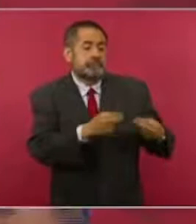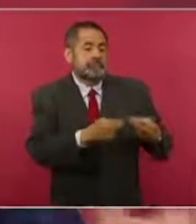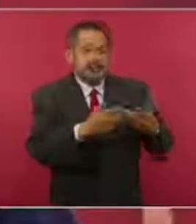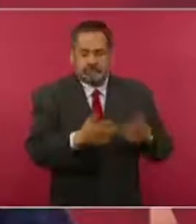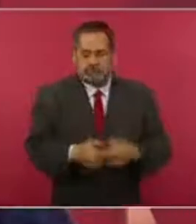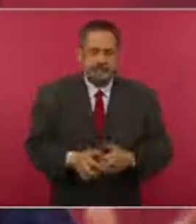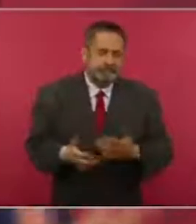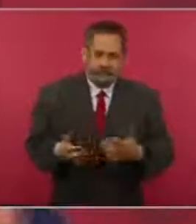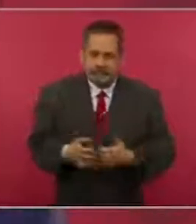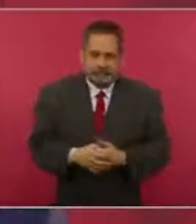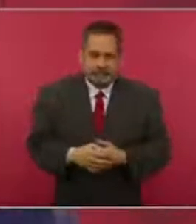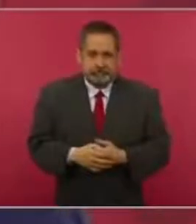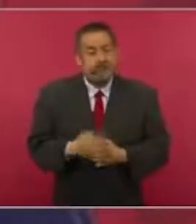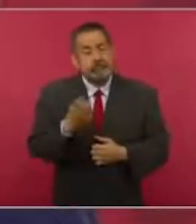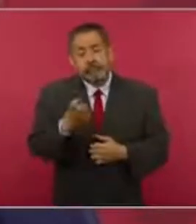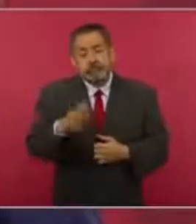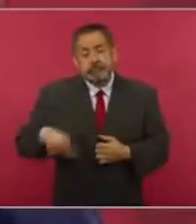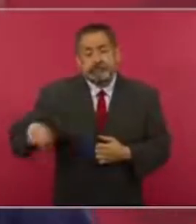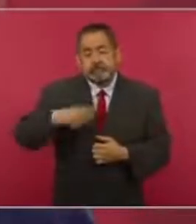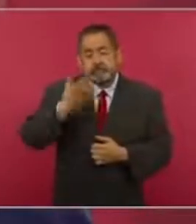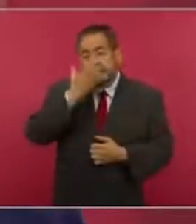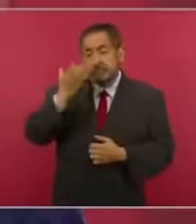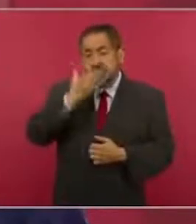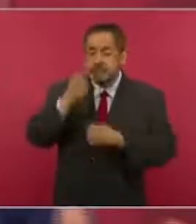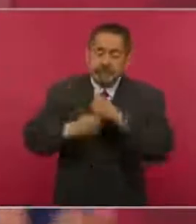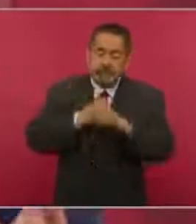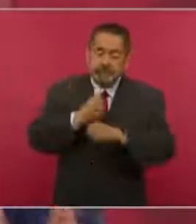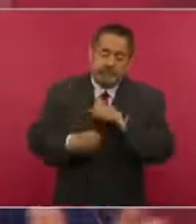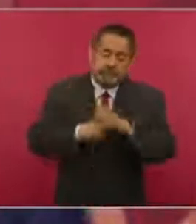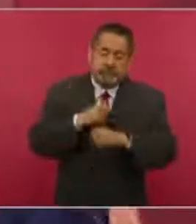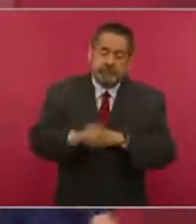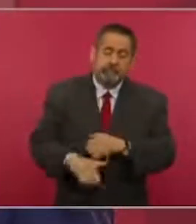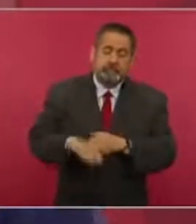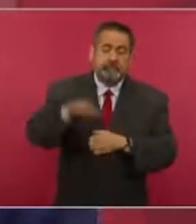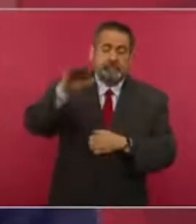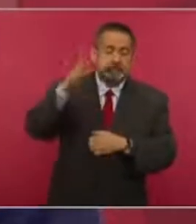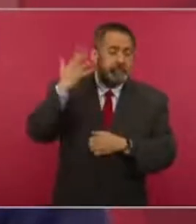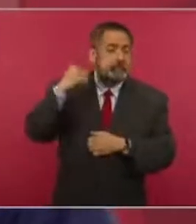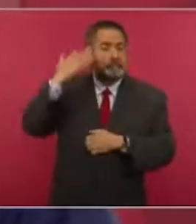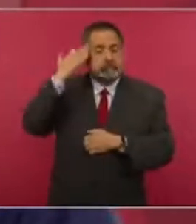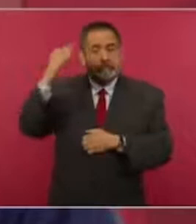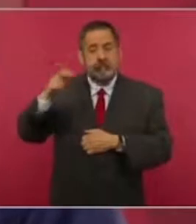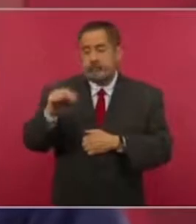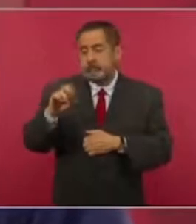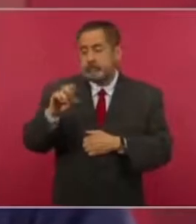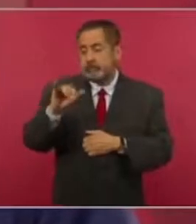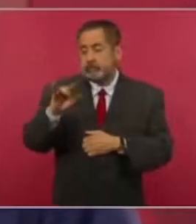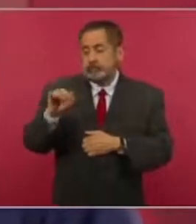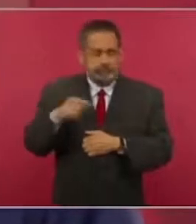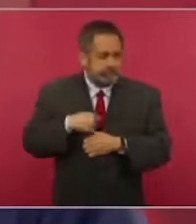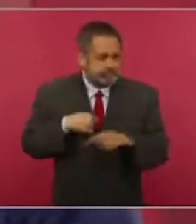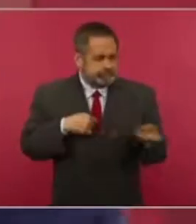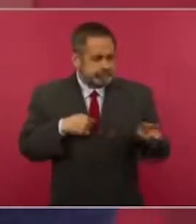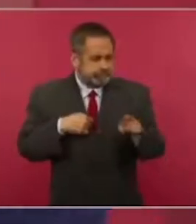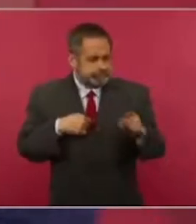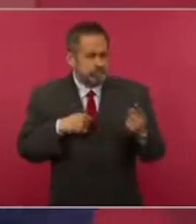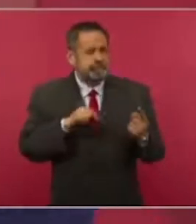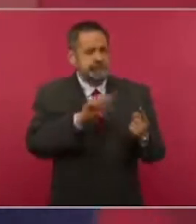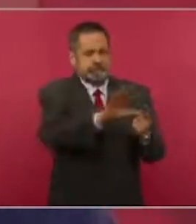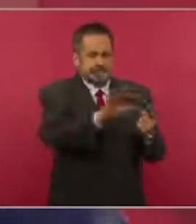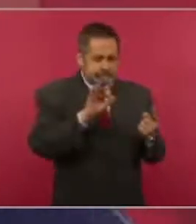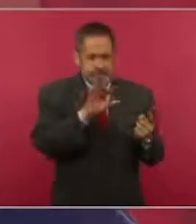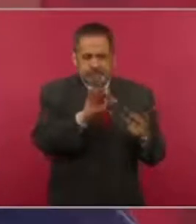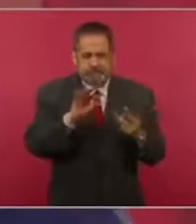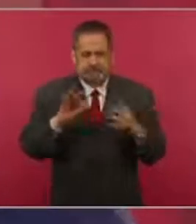Así los formaron, así los escogieron durante el periodo neoliberal o